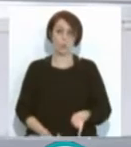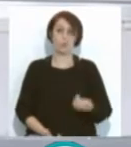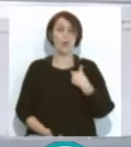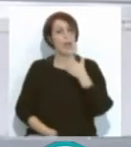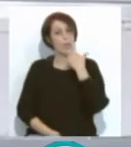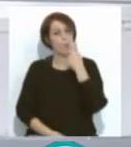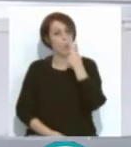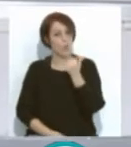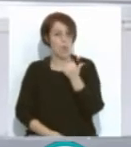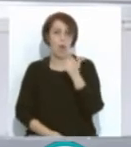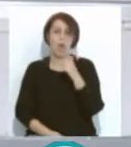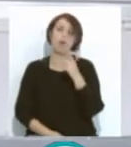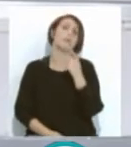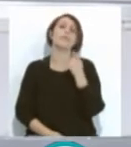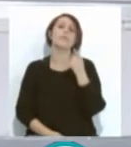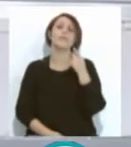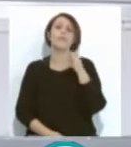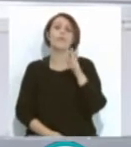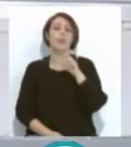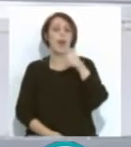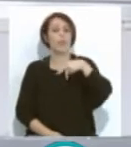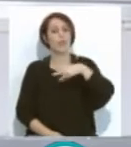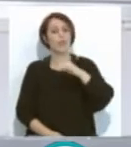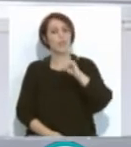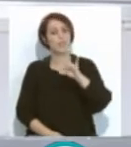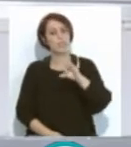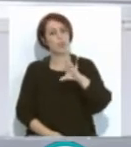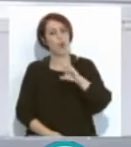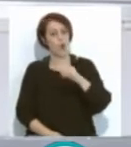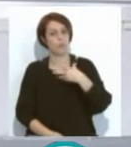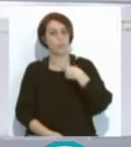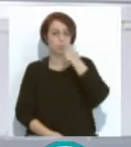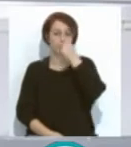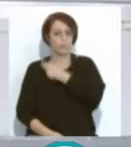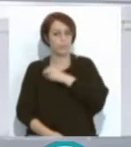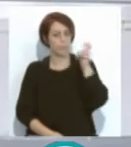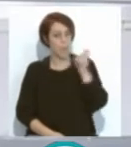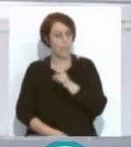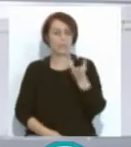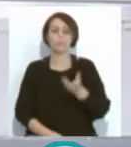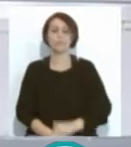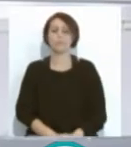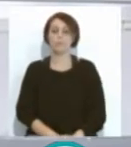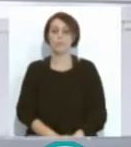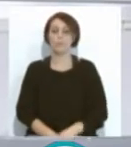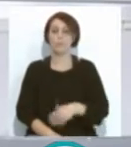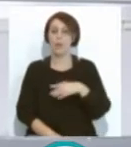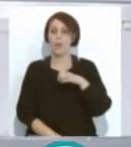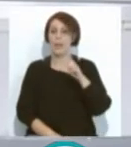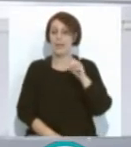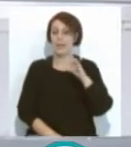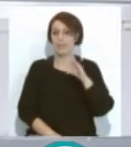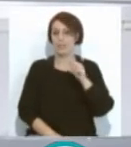un ejemplo un día de Francisco, un jugador que venía de Puerto Real, con Víctor Espárrago, la